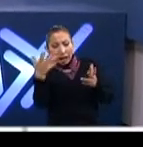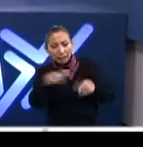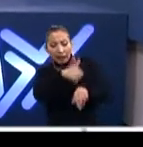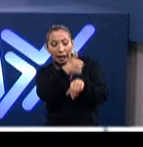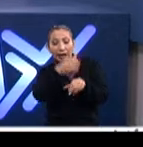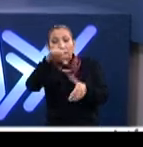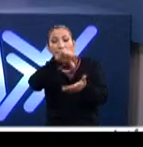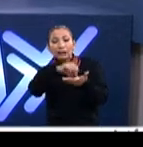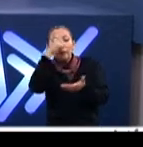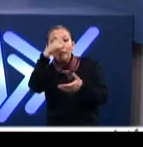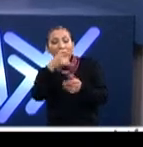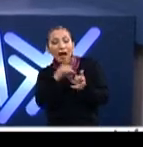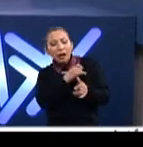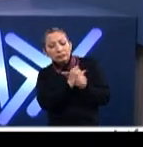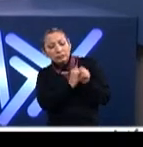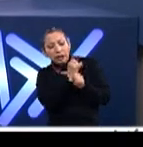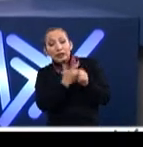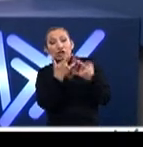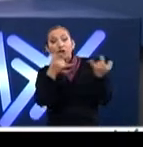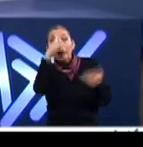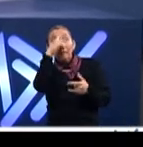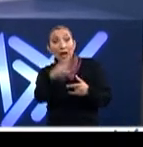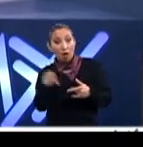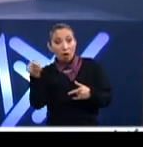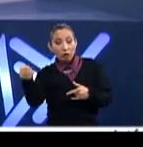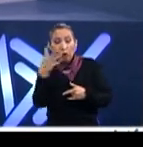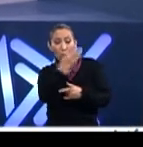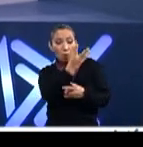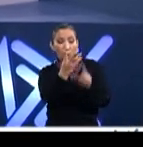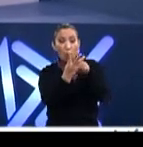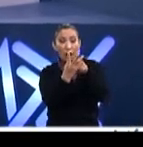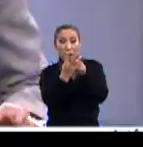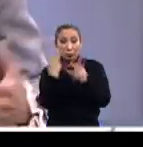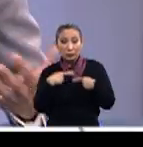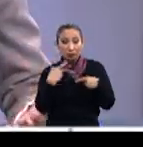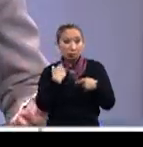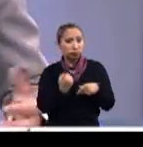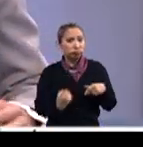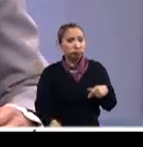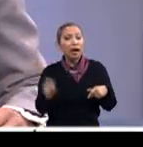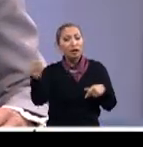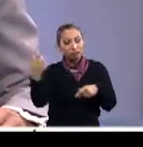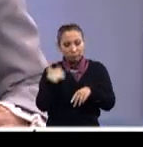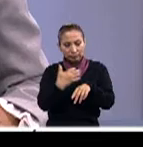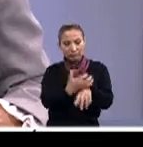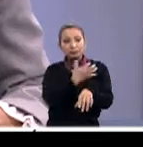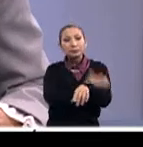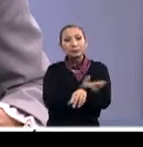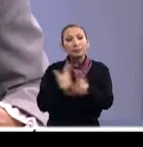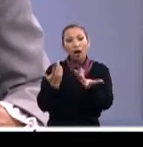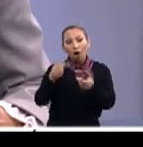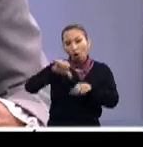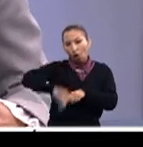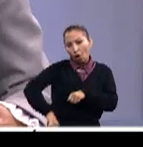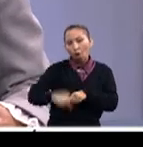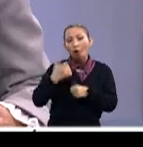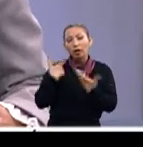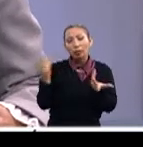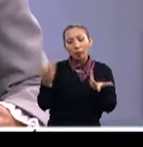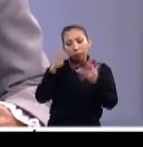un centro para estudiar la historia de México. Así que esos 4 grandes galardonados pues nos estarán acompañando en la ceremonia de